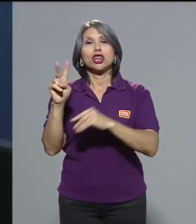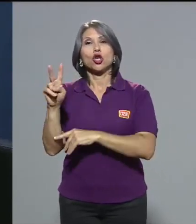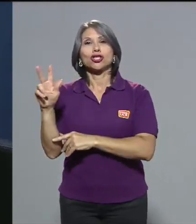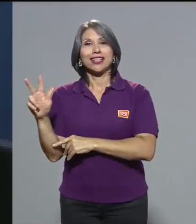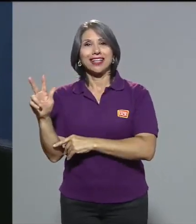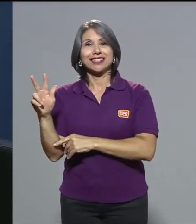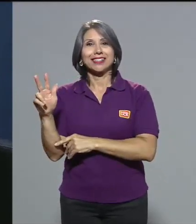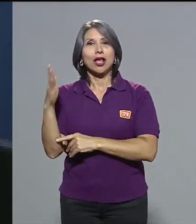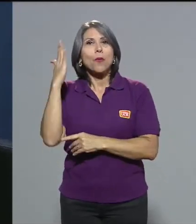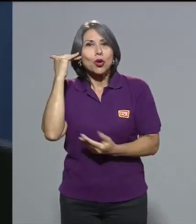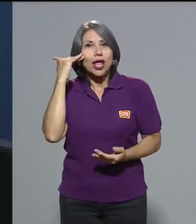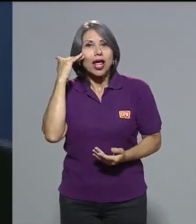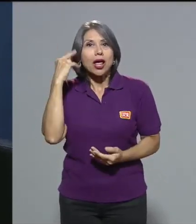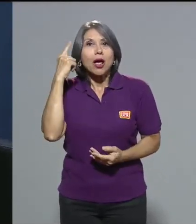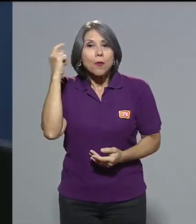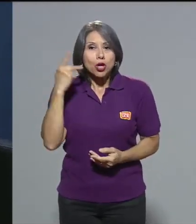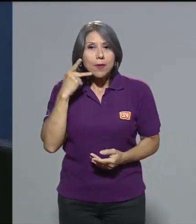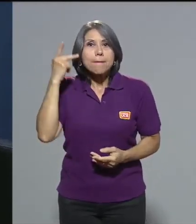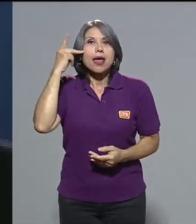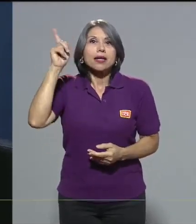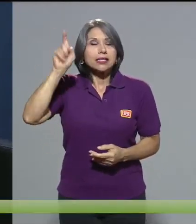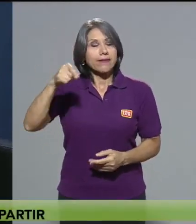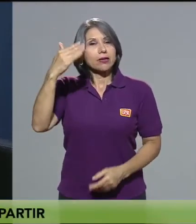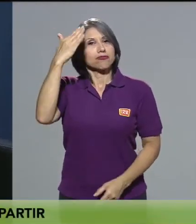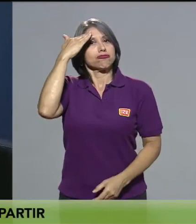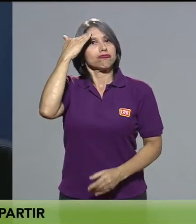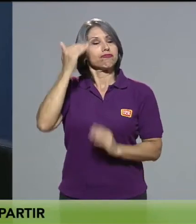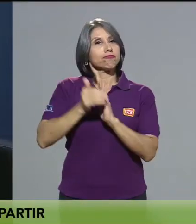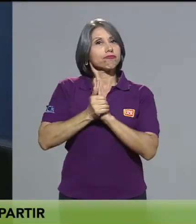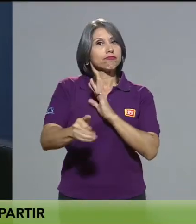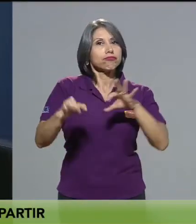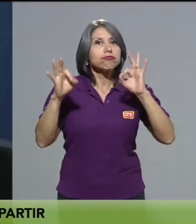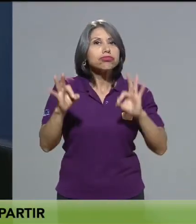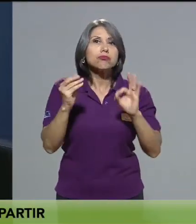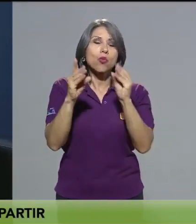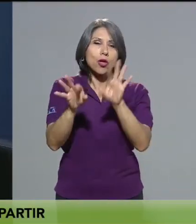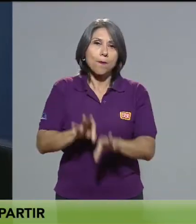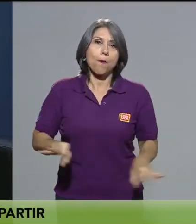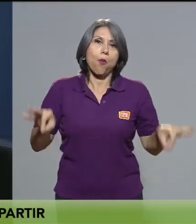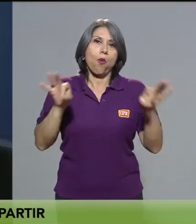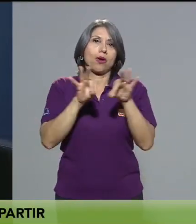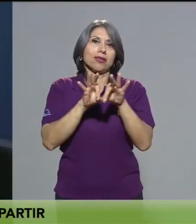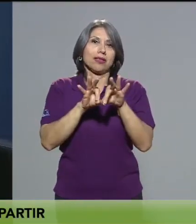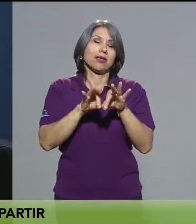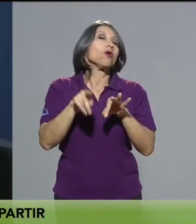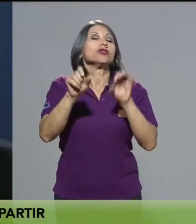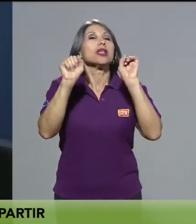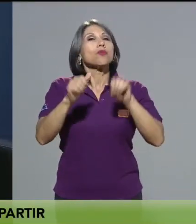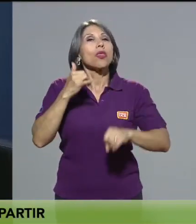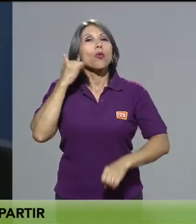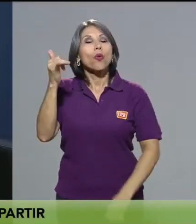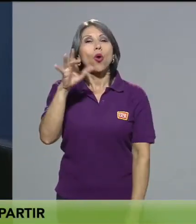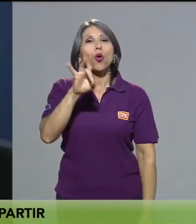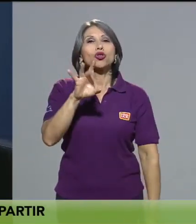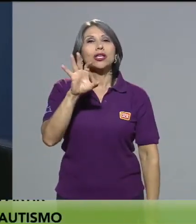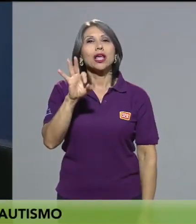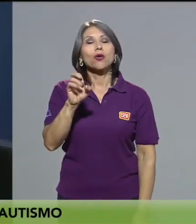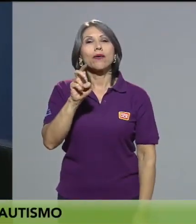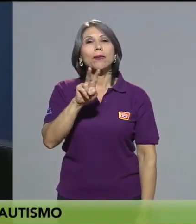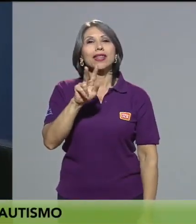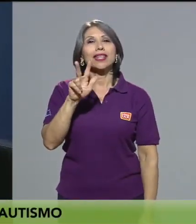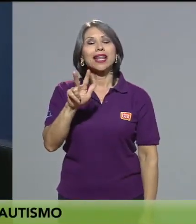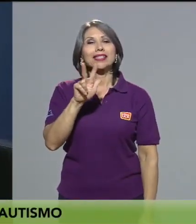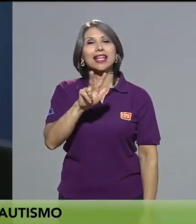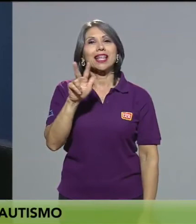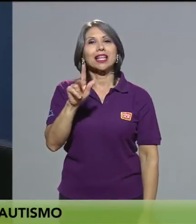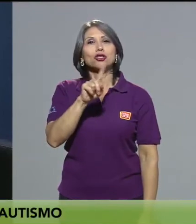es lo más importante, ¿verdad? Entonces, lo que tienen que hacer es comunicarse al 89 23 33 11